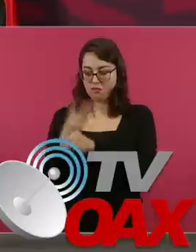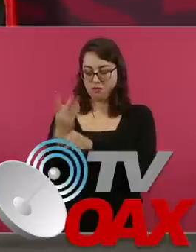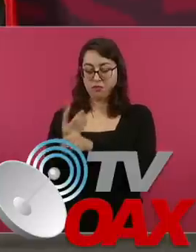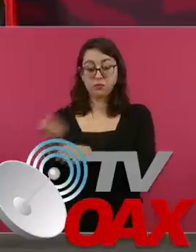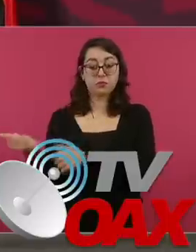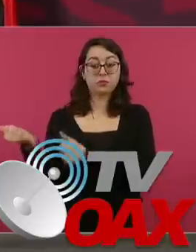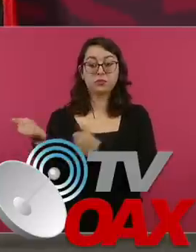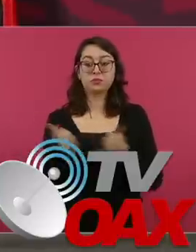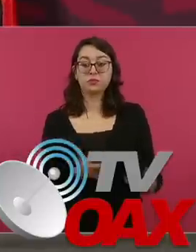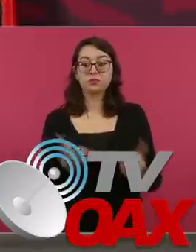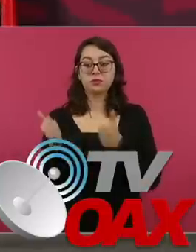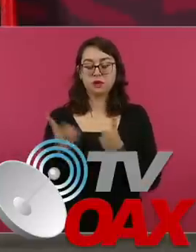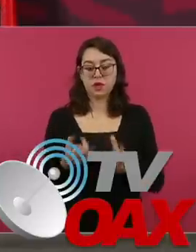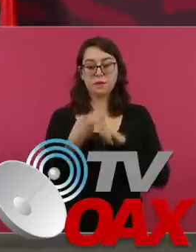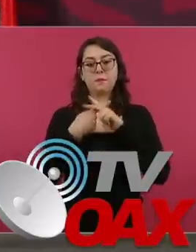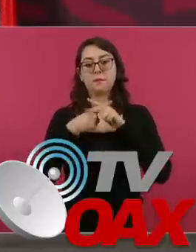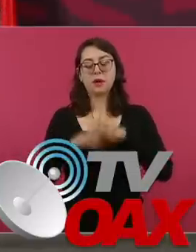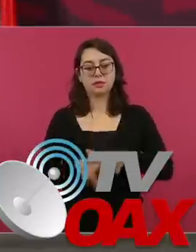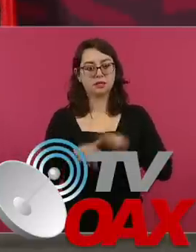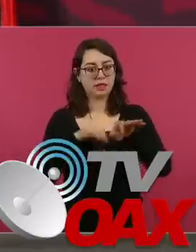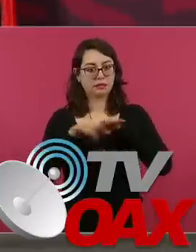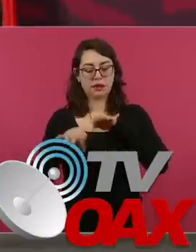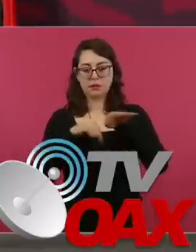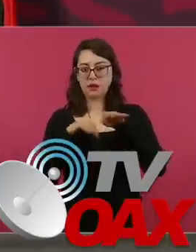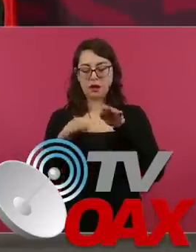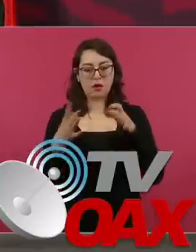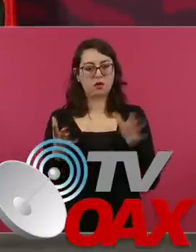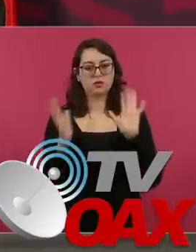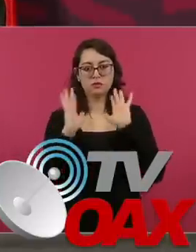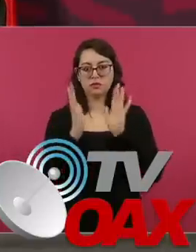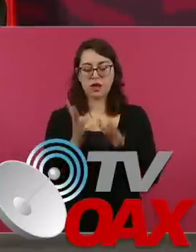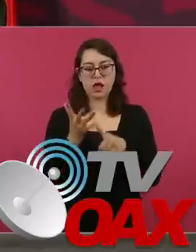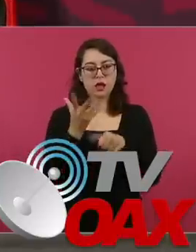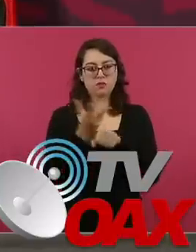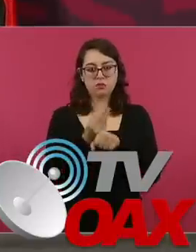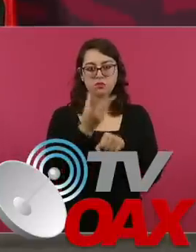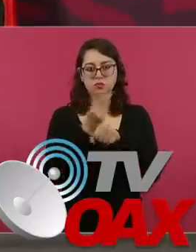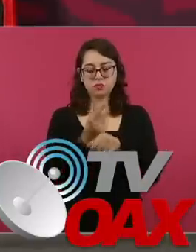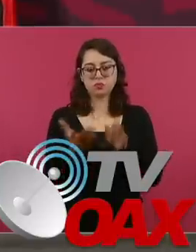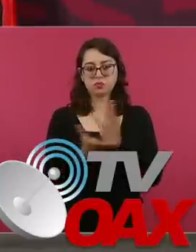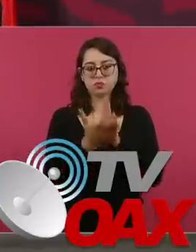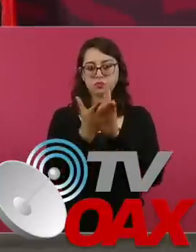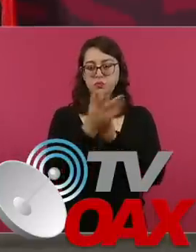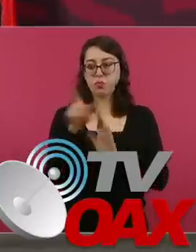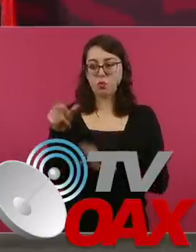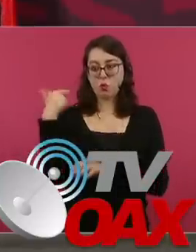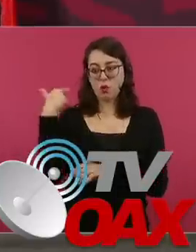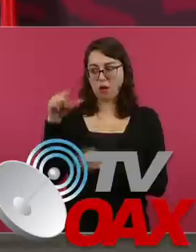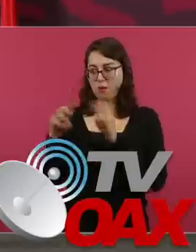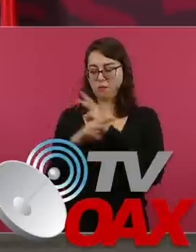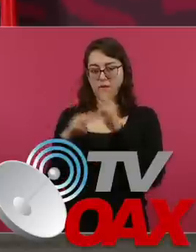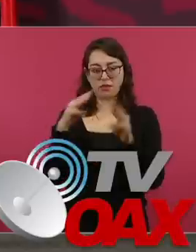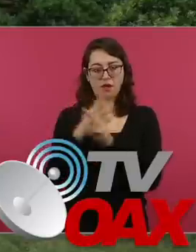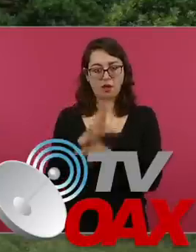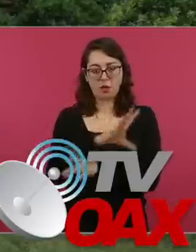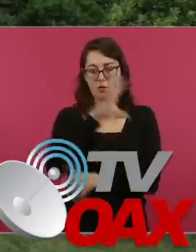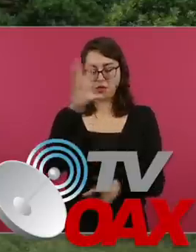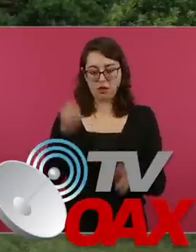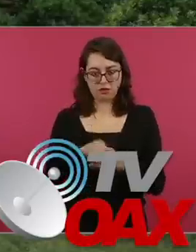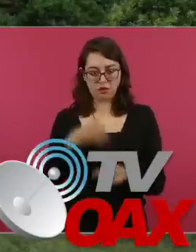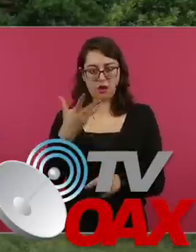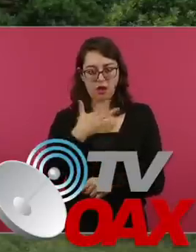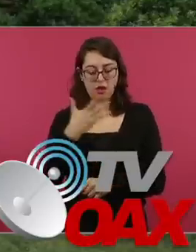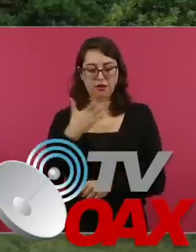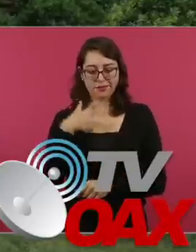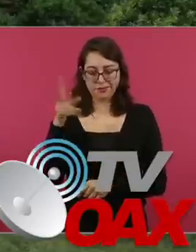poder empezarlo a habilitar, así como ya todo el material suministrado en la planta de Guadalajara para su fabricación. Este puente corresponde